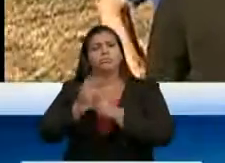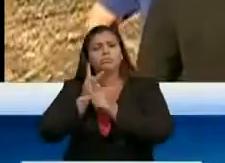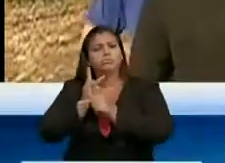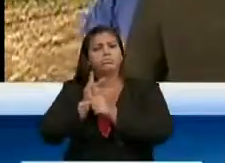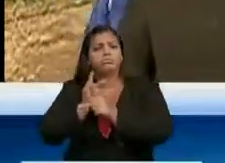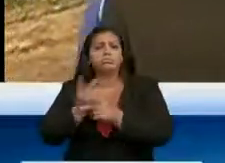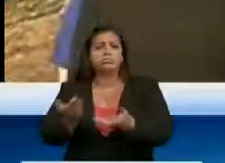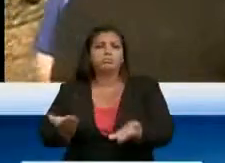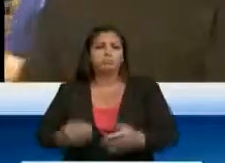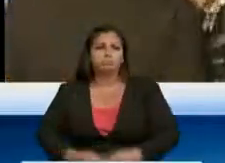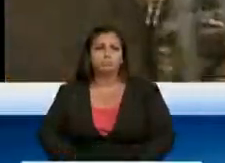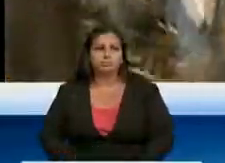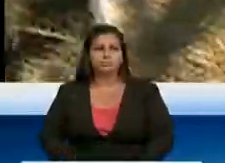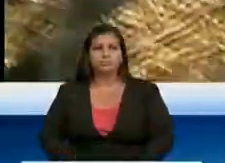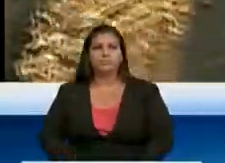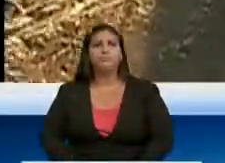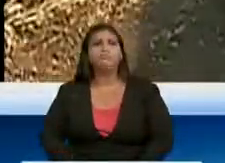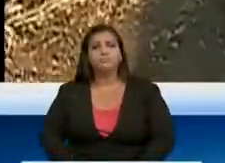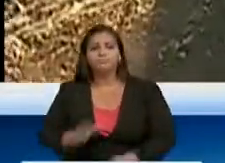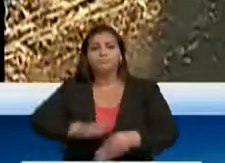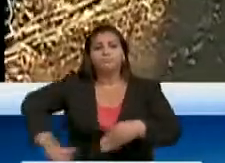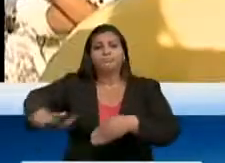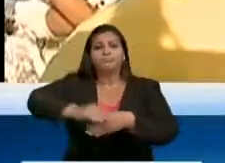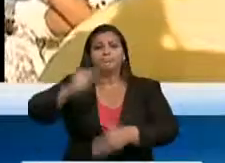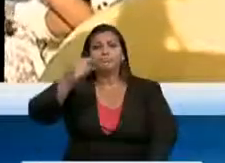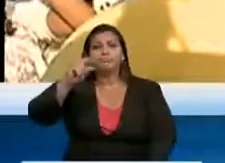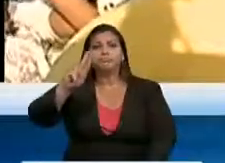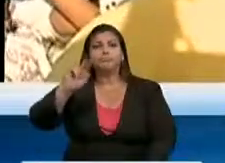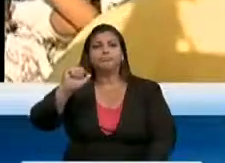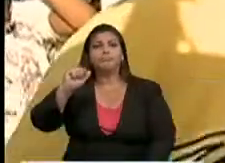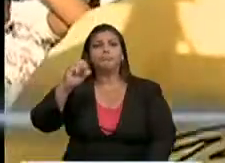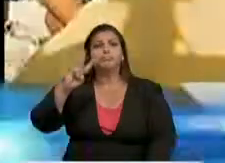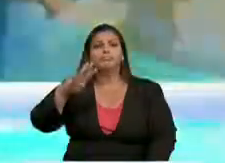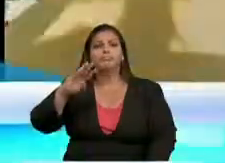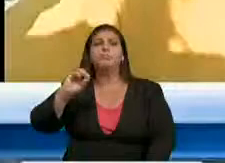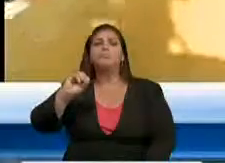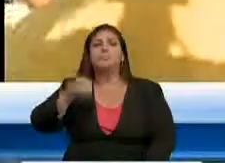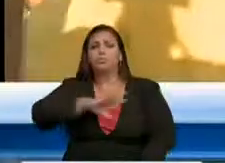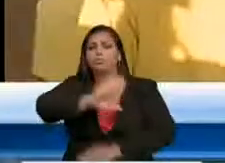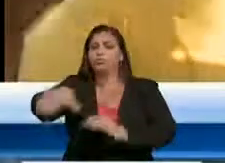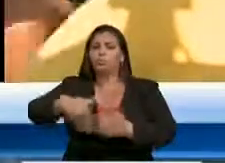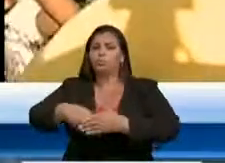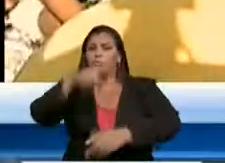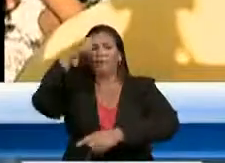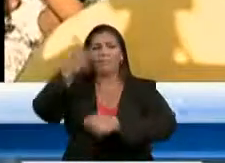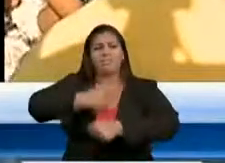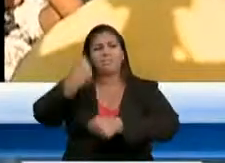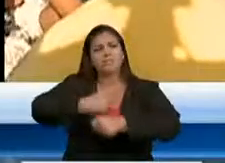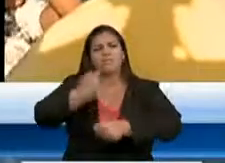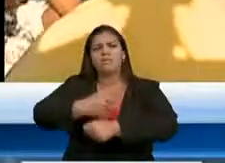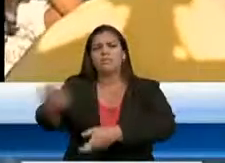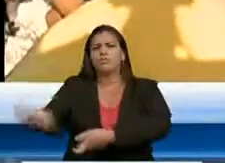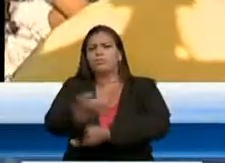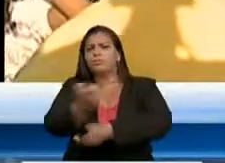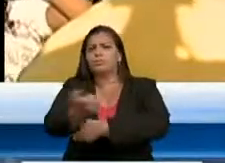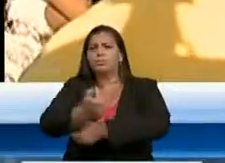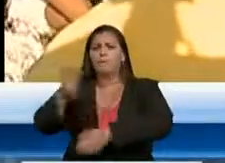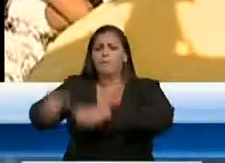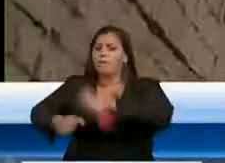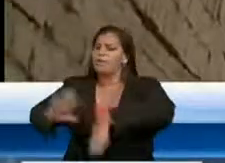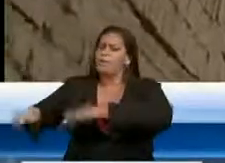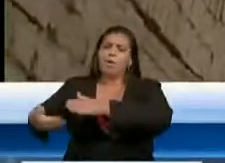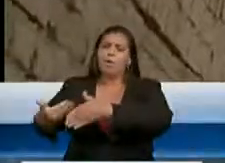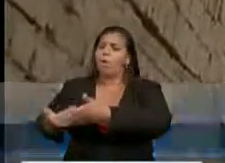Guabo todos trataban de mitigar el embate del fuego. Y también los vecinos han traído agua desde sus casas, desde más abajo, y sí, ha sido una labor muy